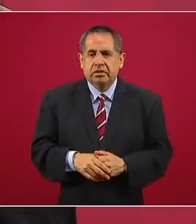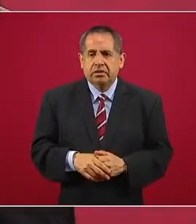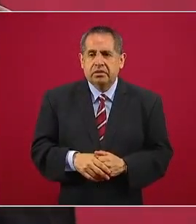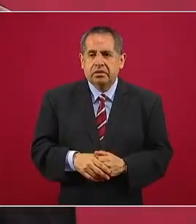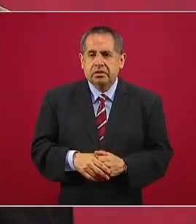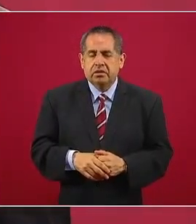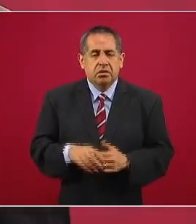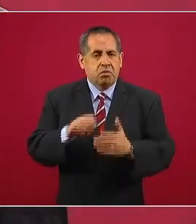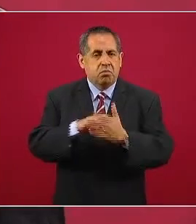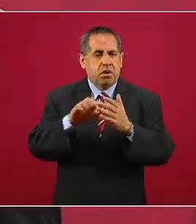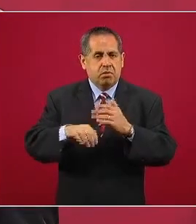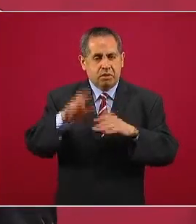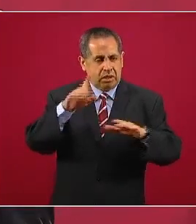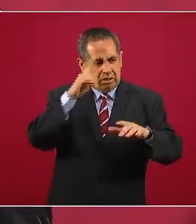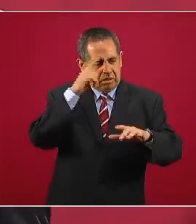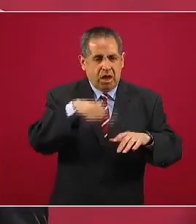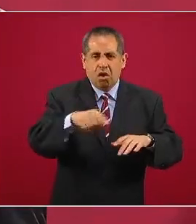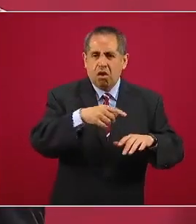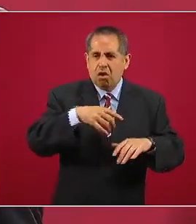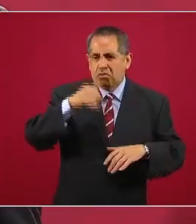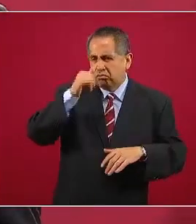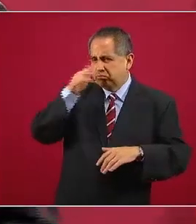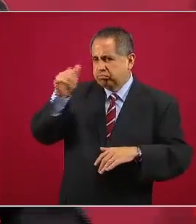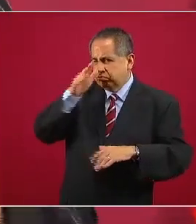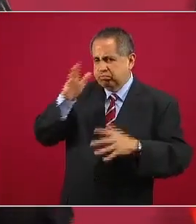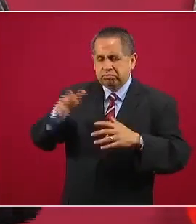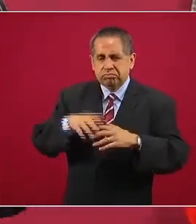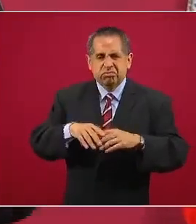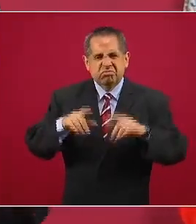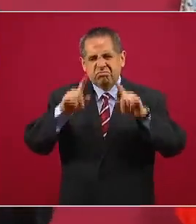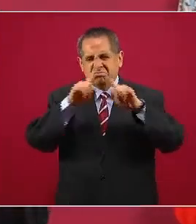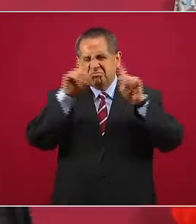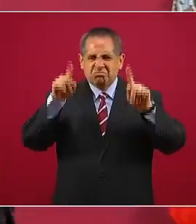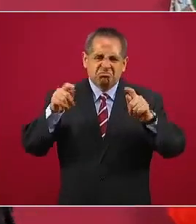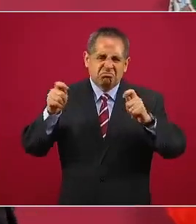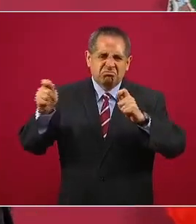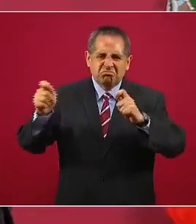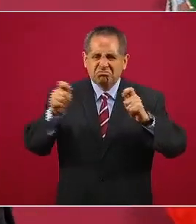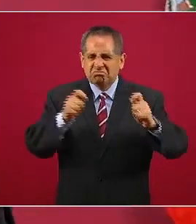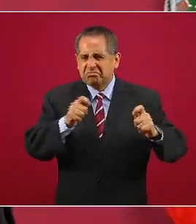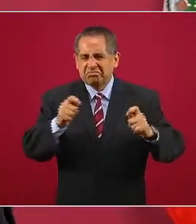en algunas protestas están saliendo cartulinas